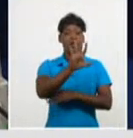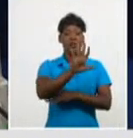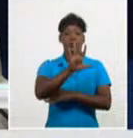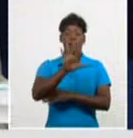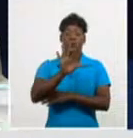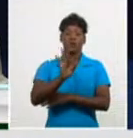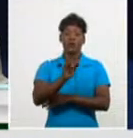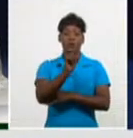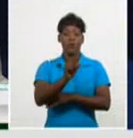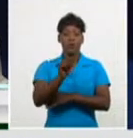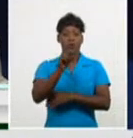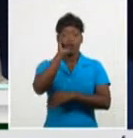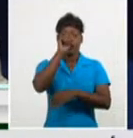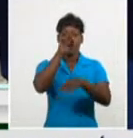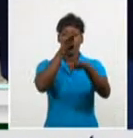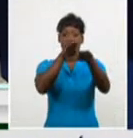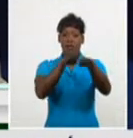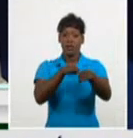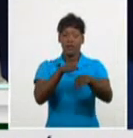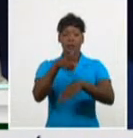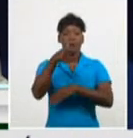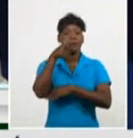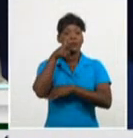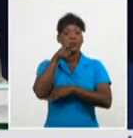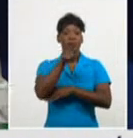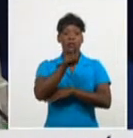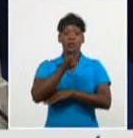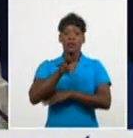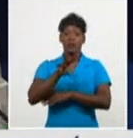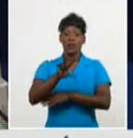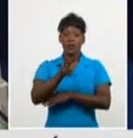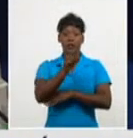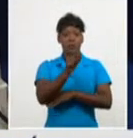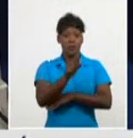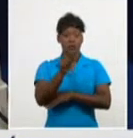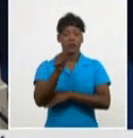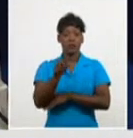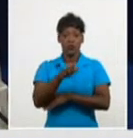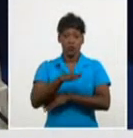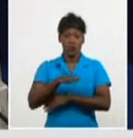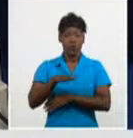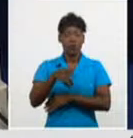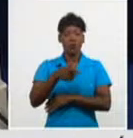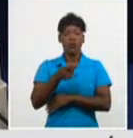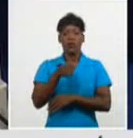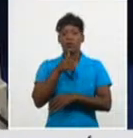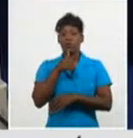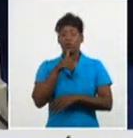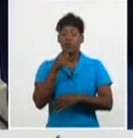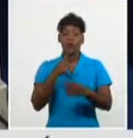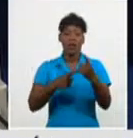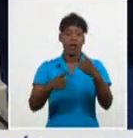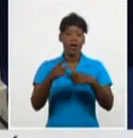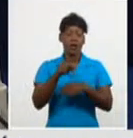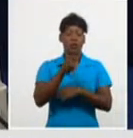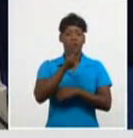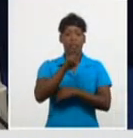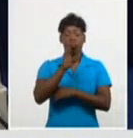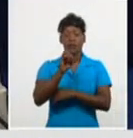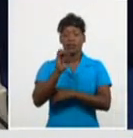pacientes, se vigilan 13, o en vigilancia 13, sospechosos 300 y